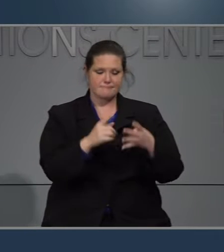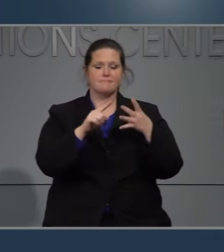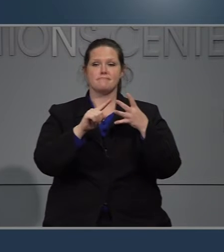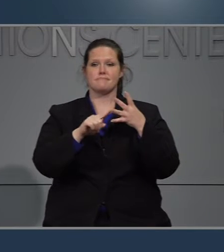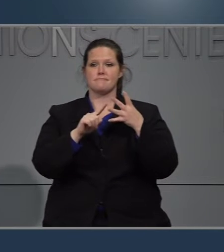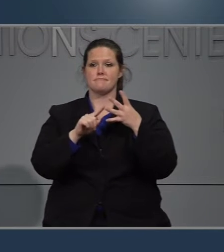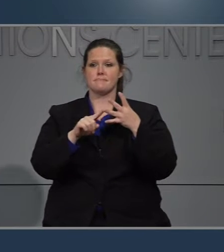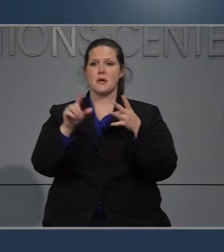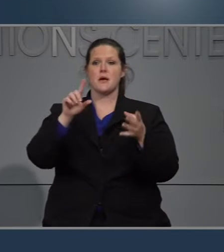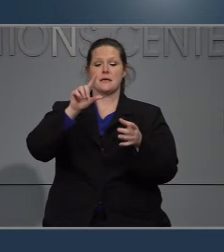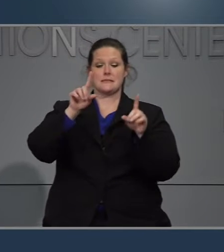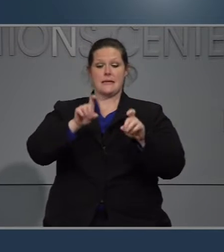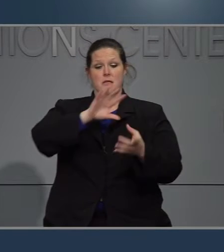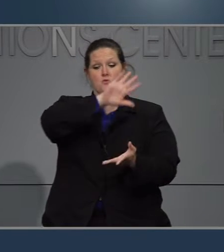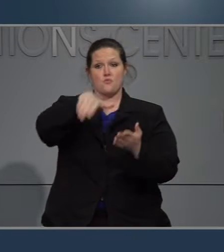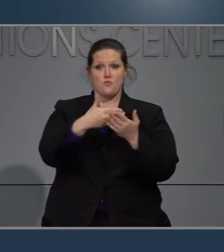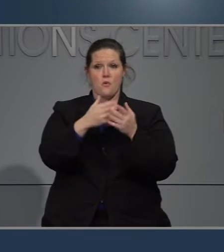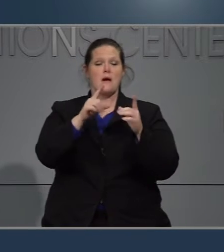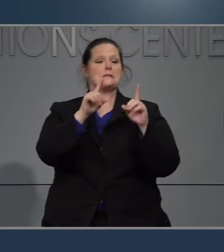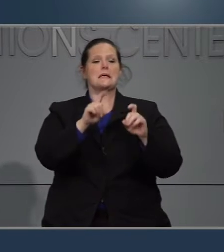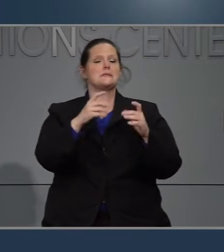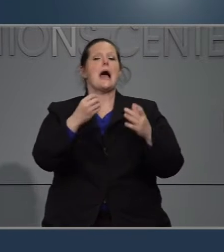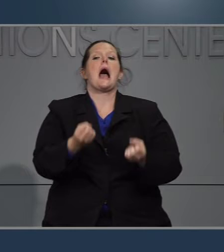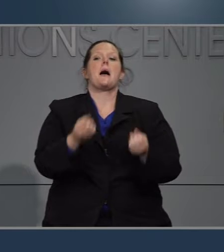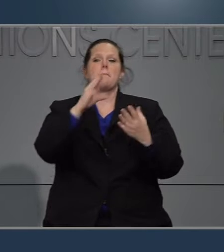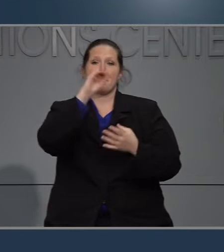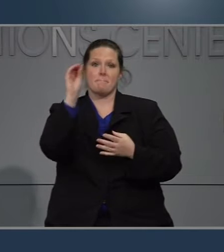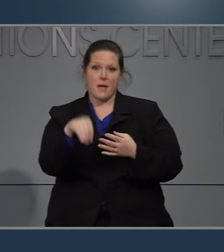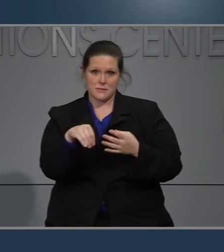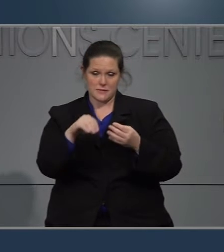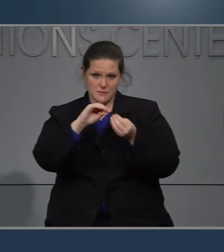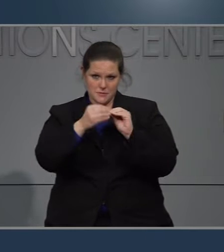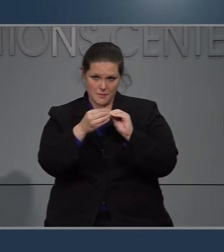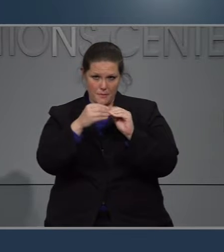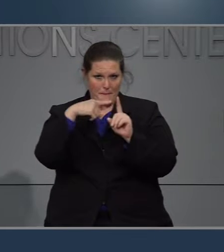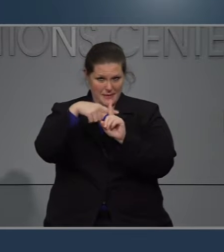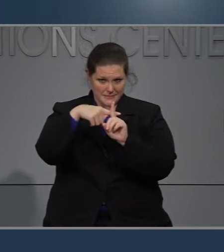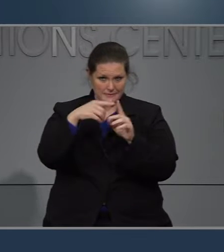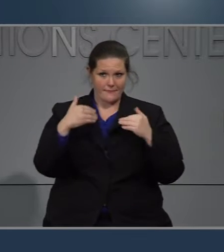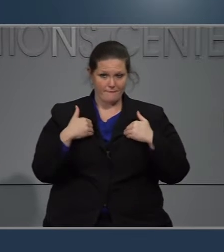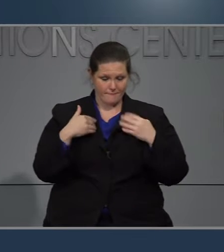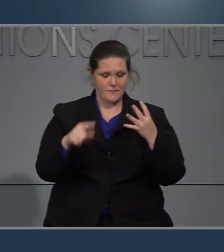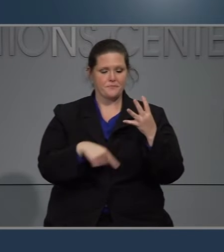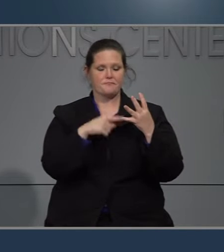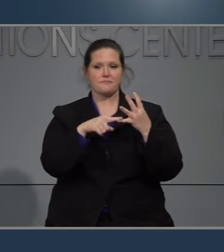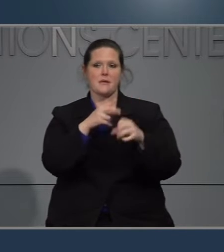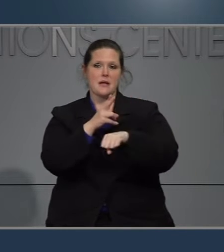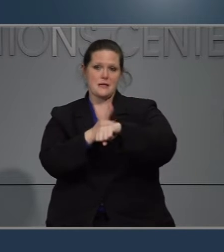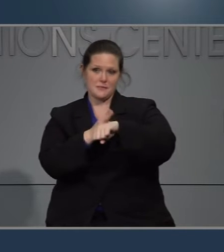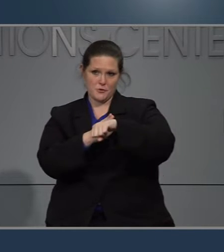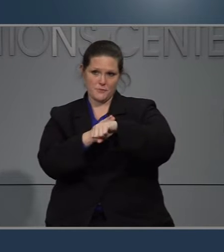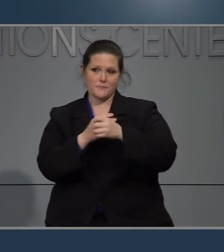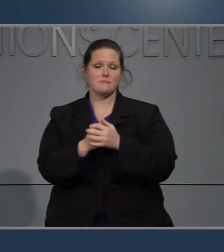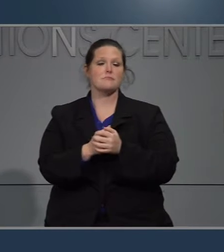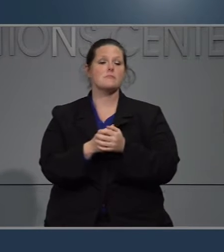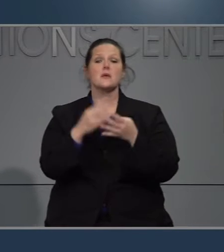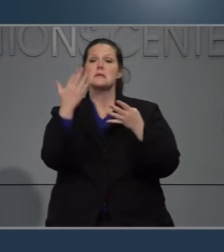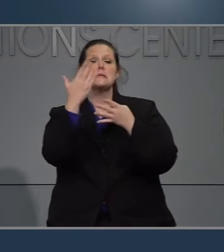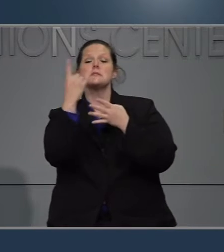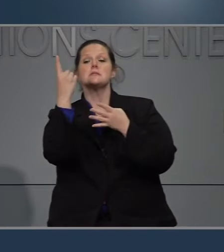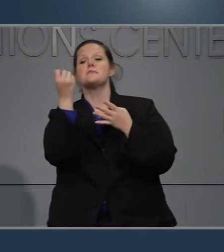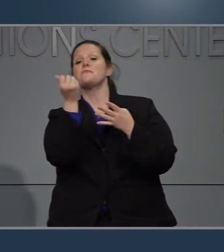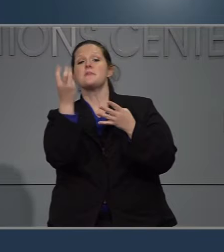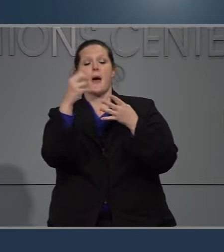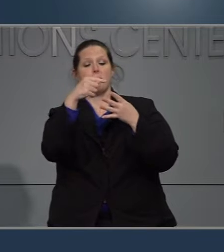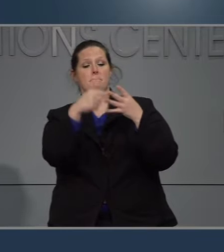y hospitalizaciones. Algunos de estos indicadores nos ayudan a entender la tasa de transmisión viral en los últimos días, mientras que otras, como